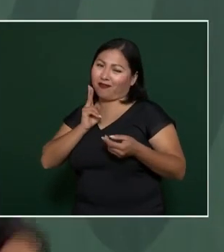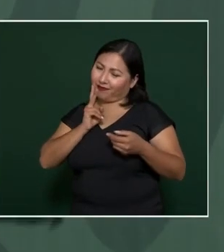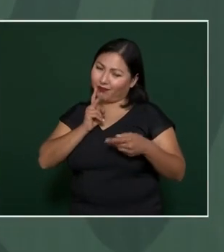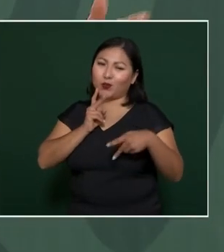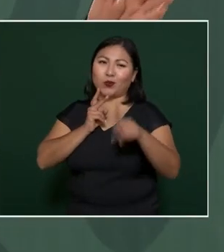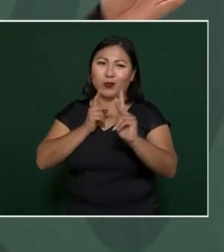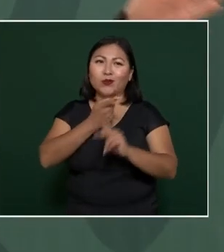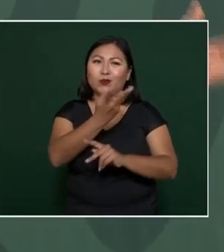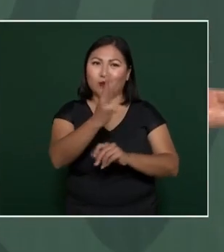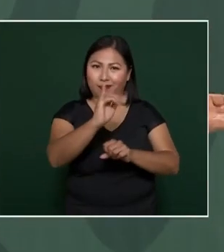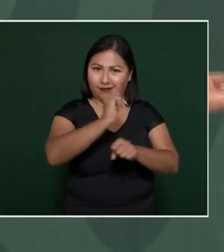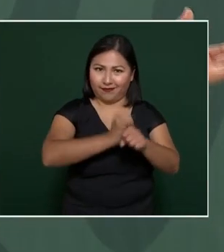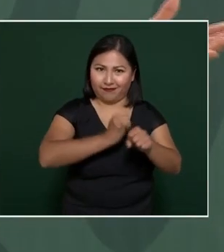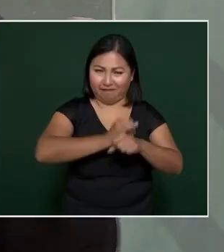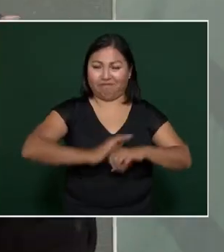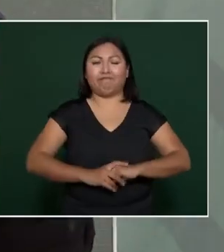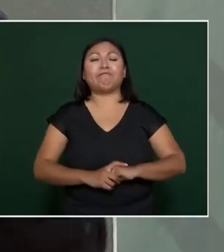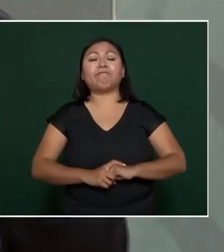pero